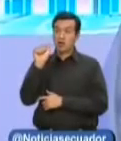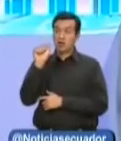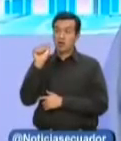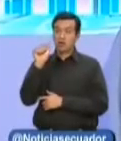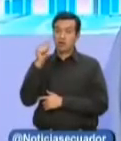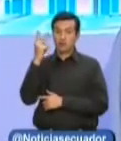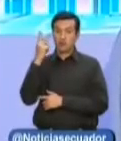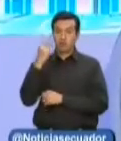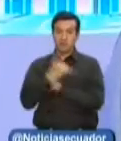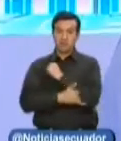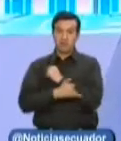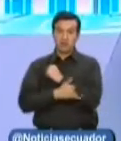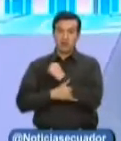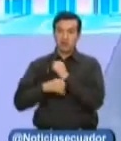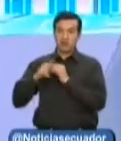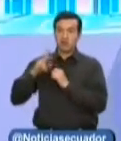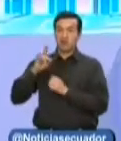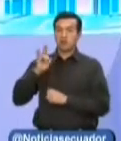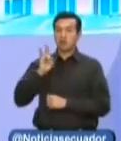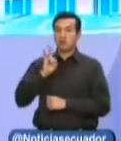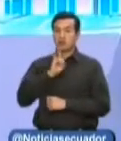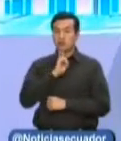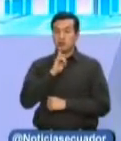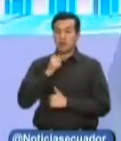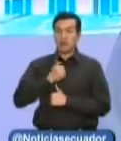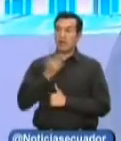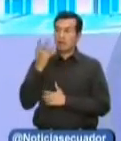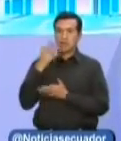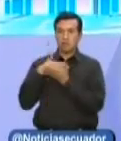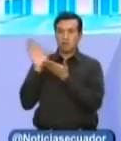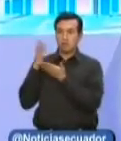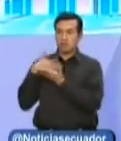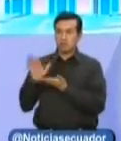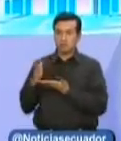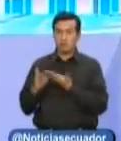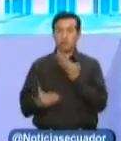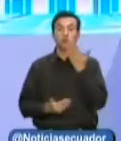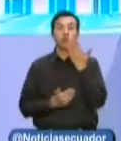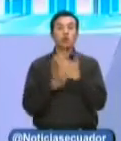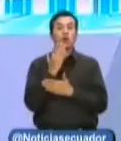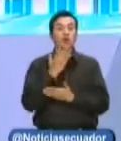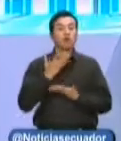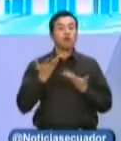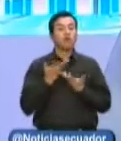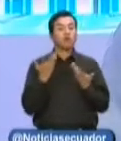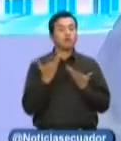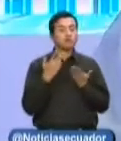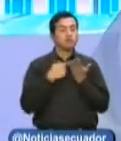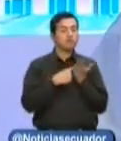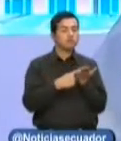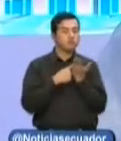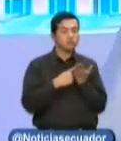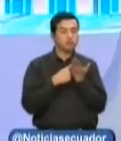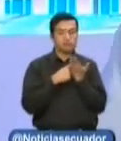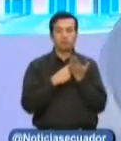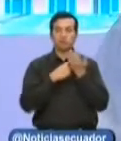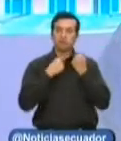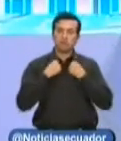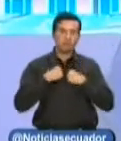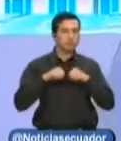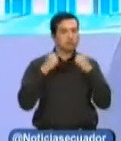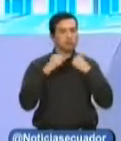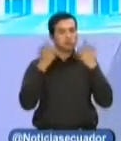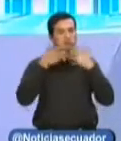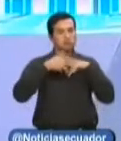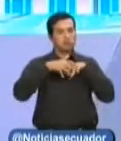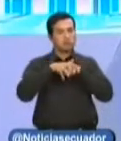dos grandes países del norte, Estados Unidos y Canadá, y se quiere generar un escenario en el cual hay mecanismos de integración,